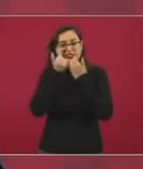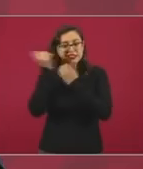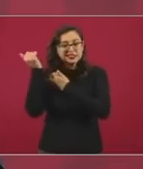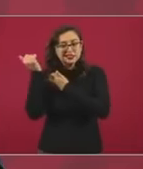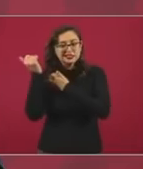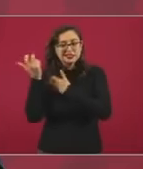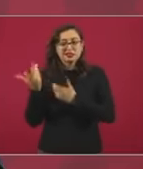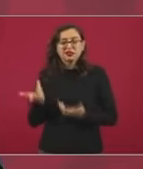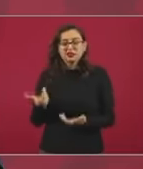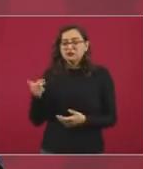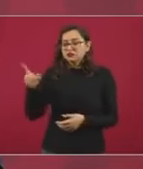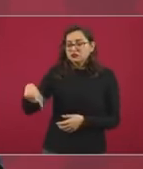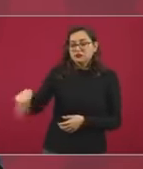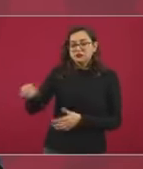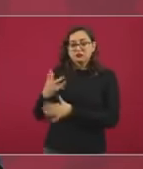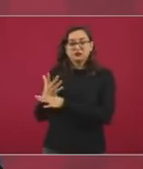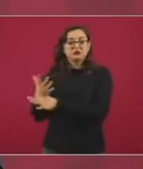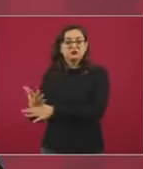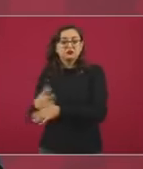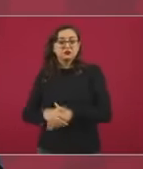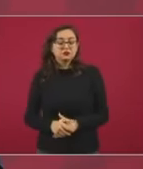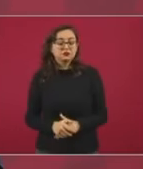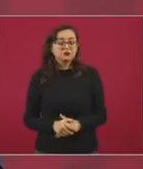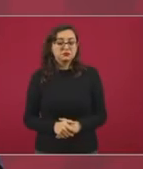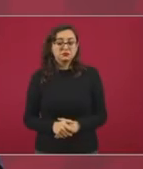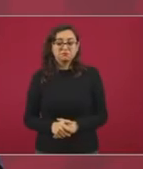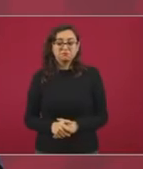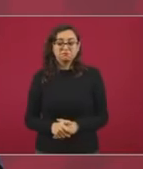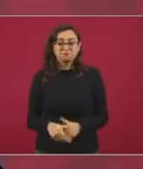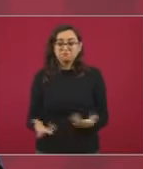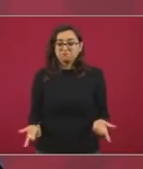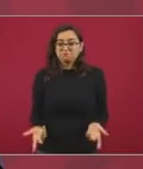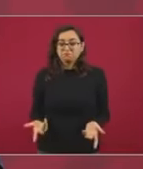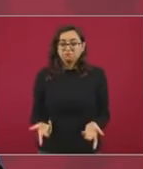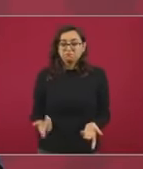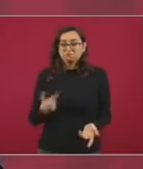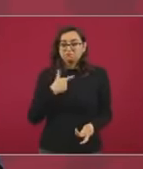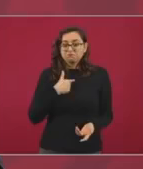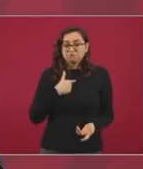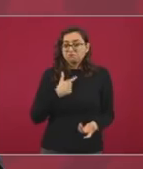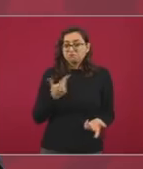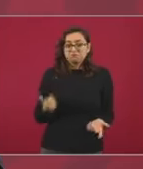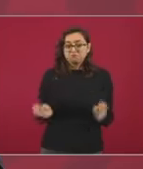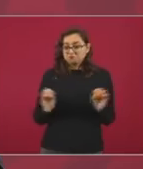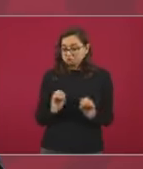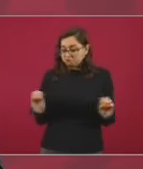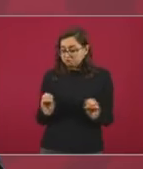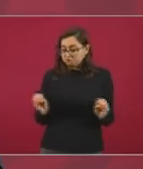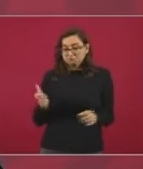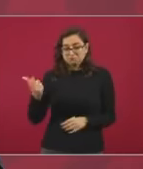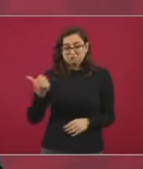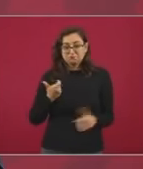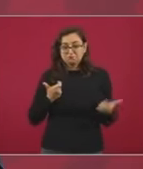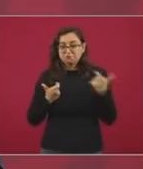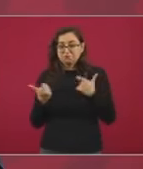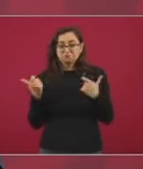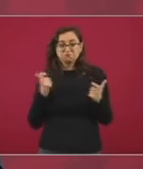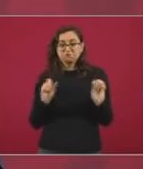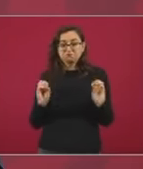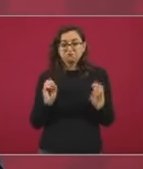dicen, no sacamos nada, nos roban hasta en la